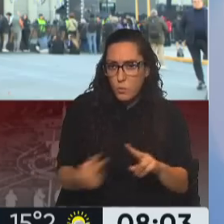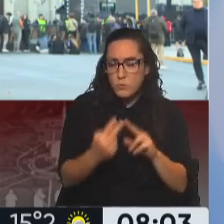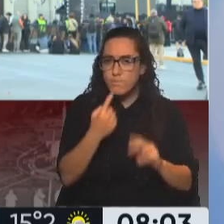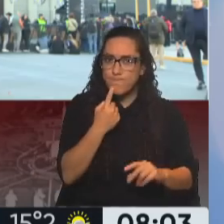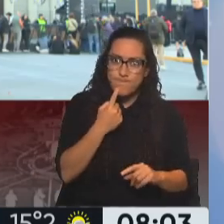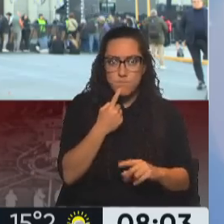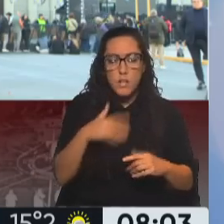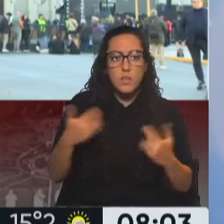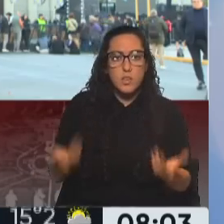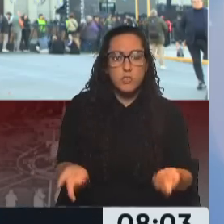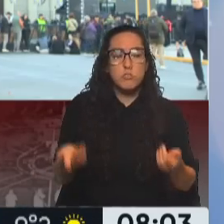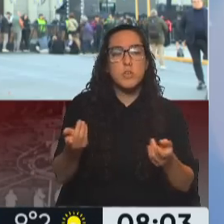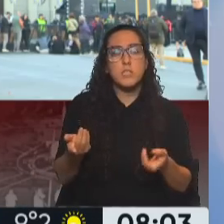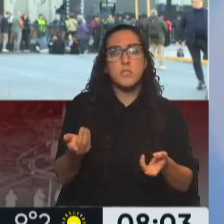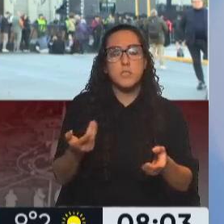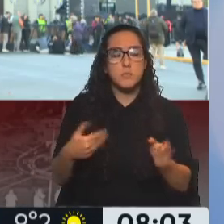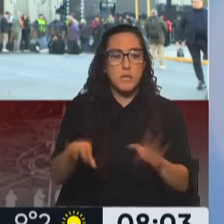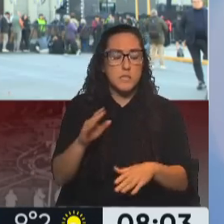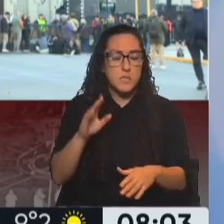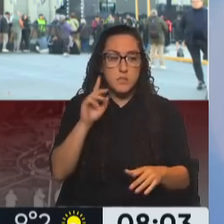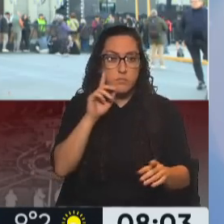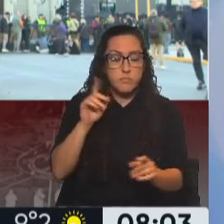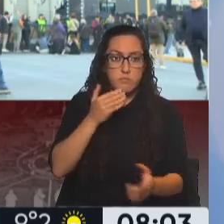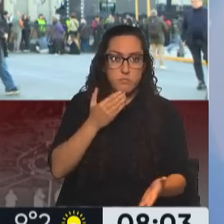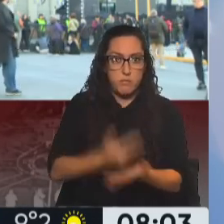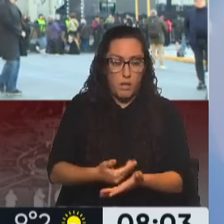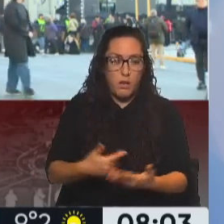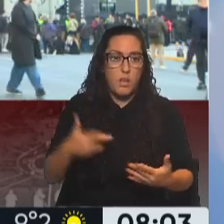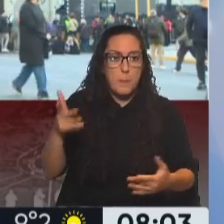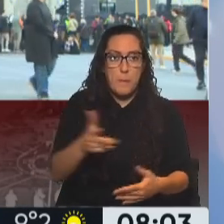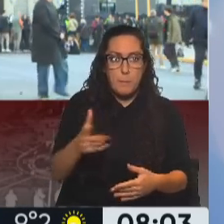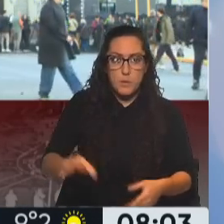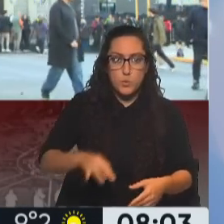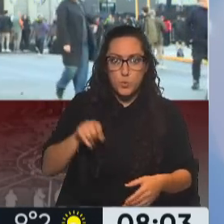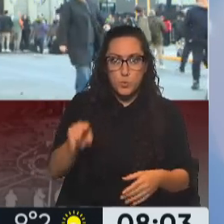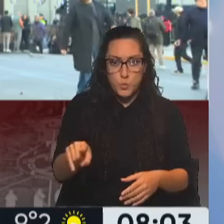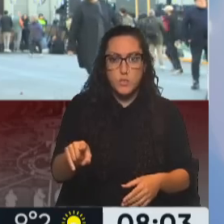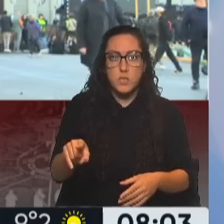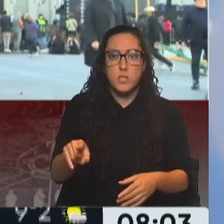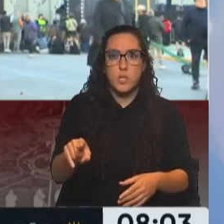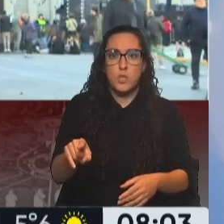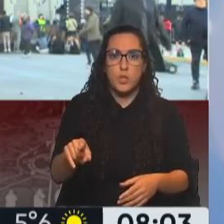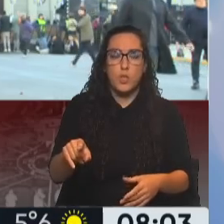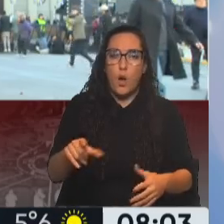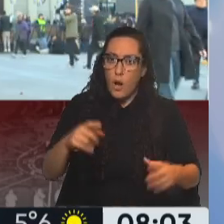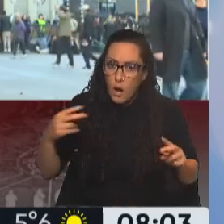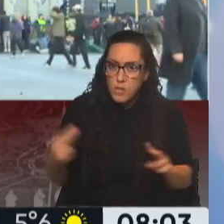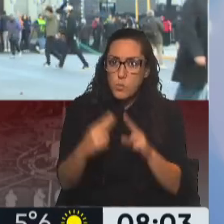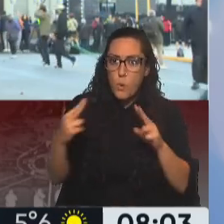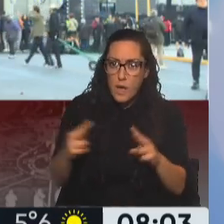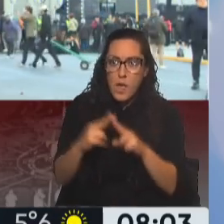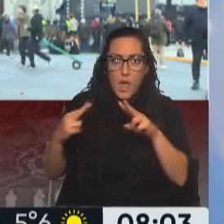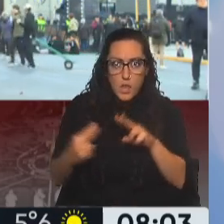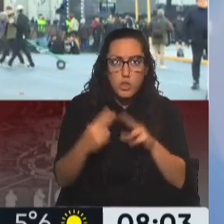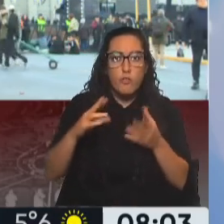Entonces, la cosa impresionante es que un papa que en toda su vida ha favorecido el encuentro como